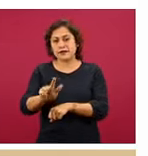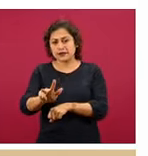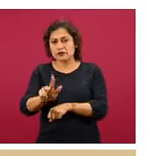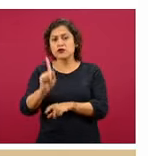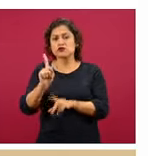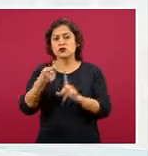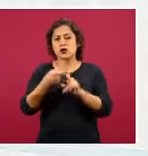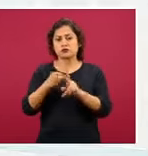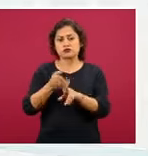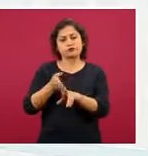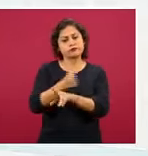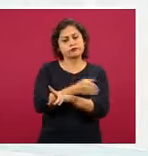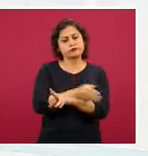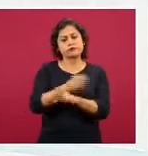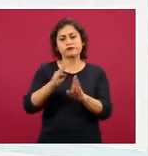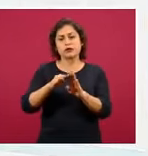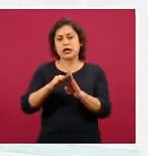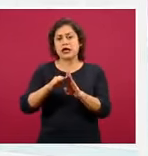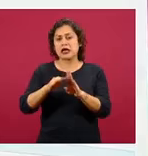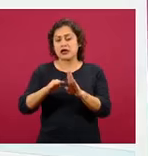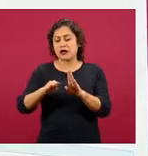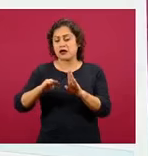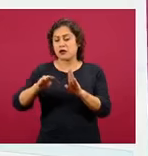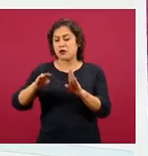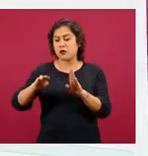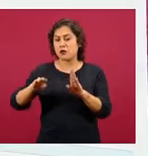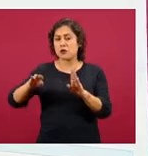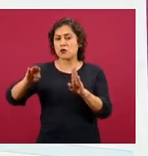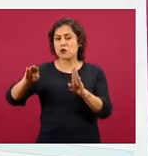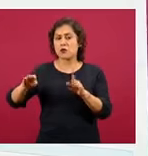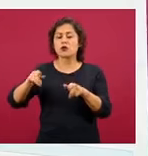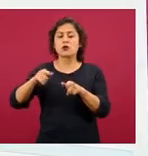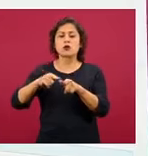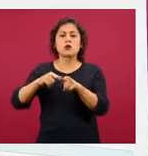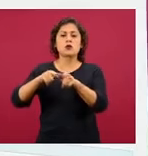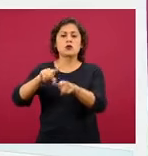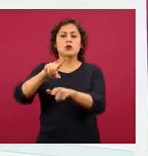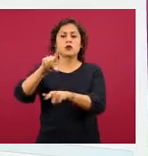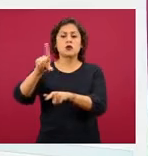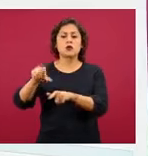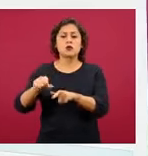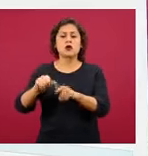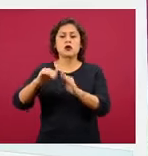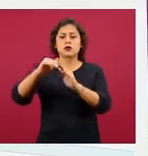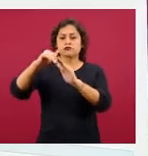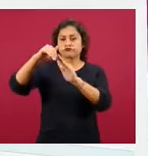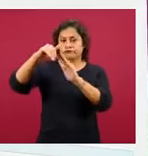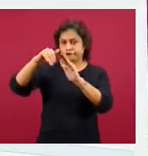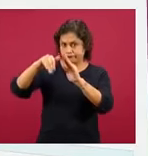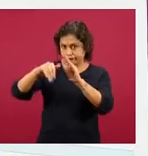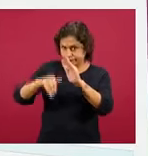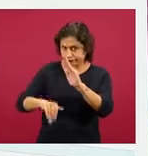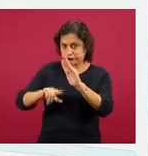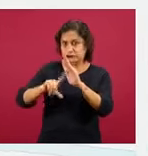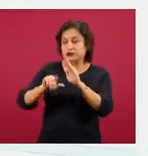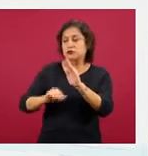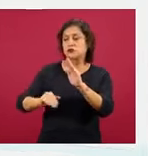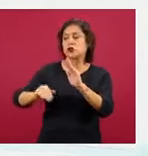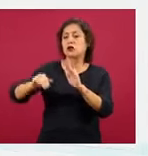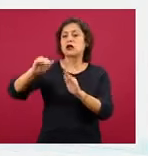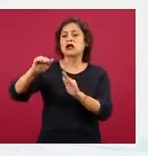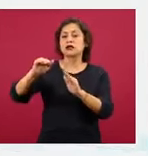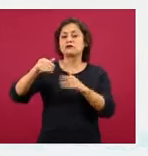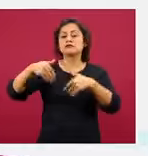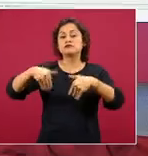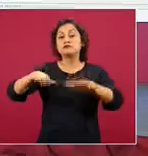meseta prolongada de varias semanas, un descenso que al final tuvo también un ascenso y vamos